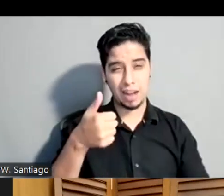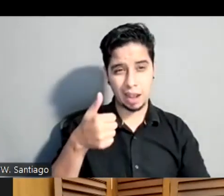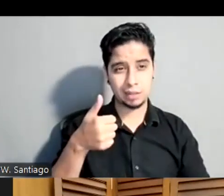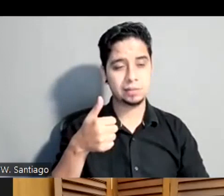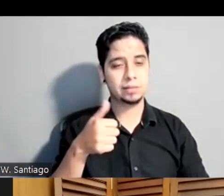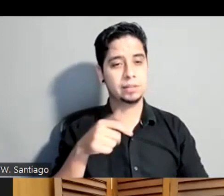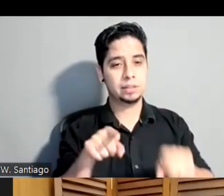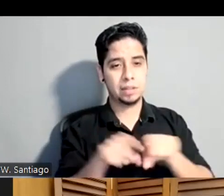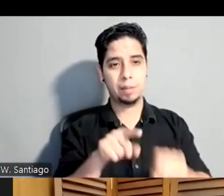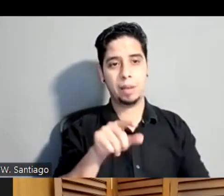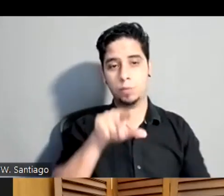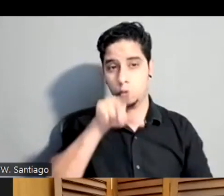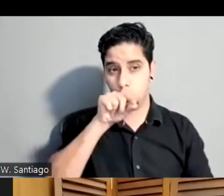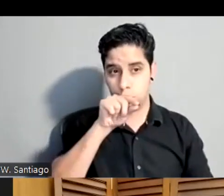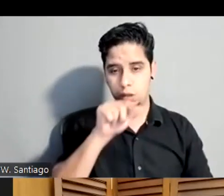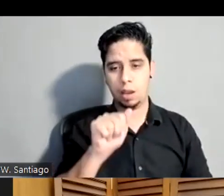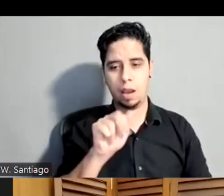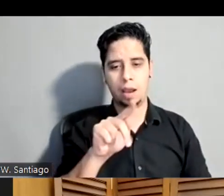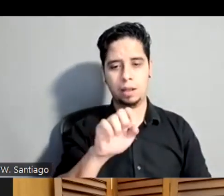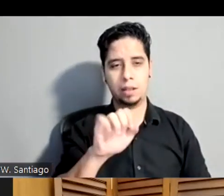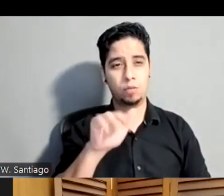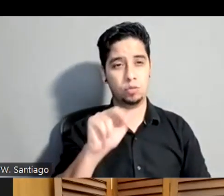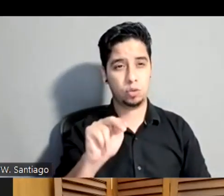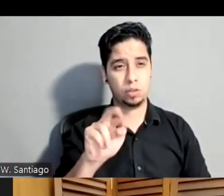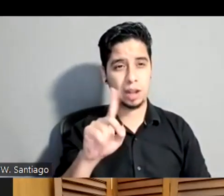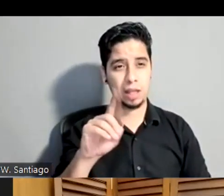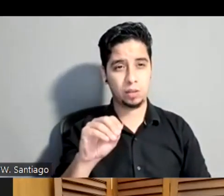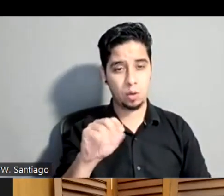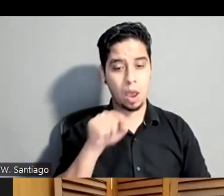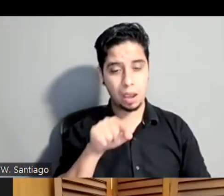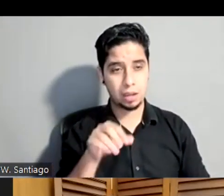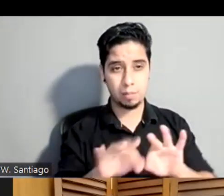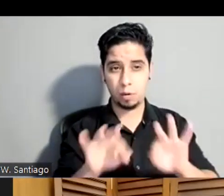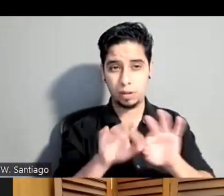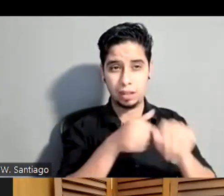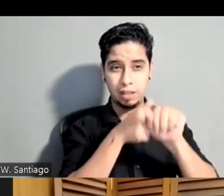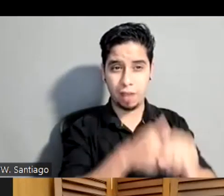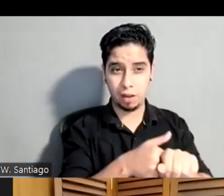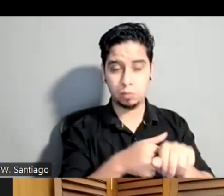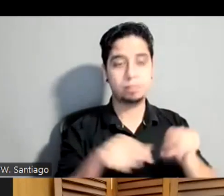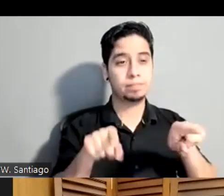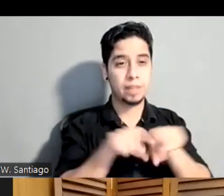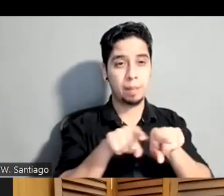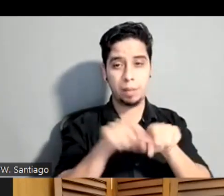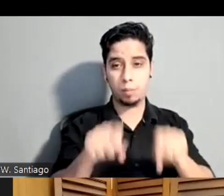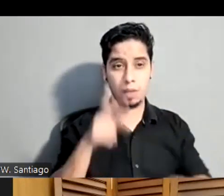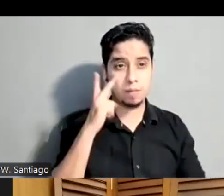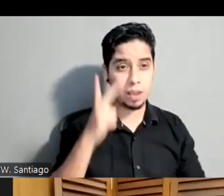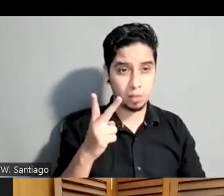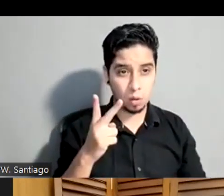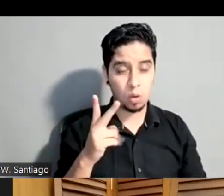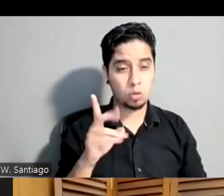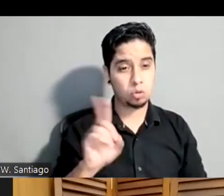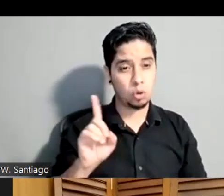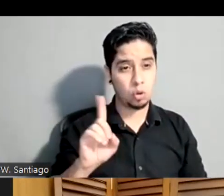en Twitter como Artefusión Radio, dámele follow. Y también nos consiguen en nuestro